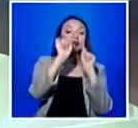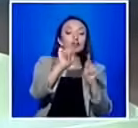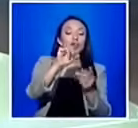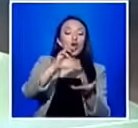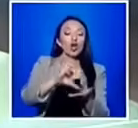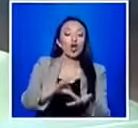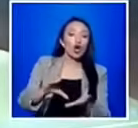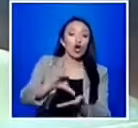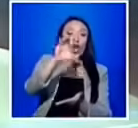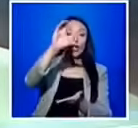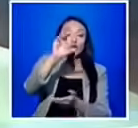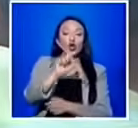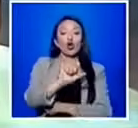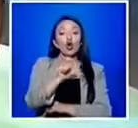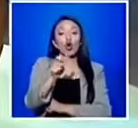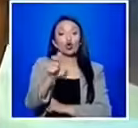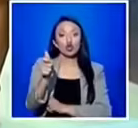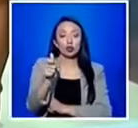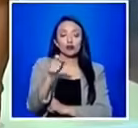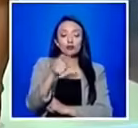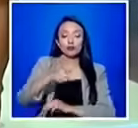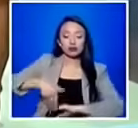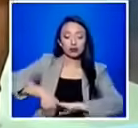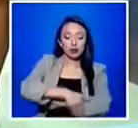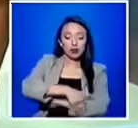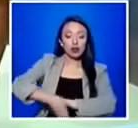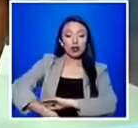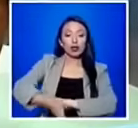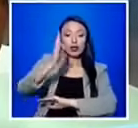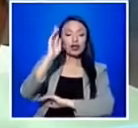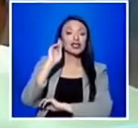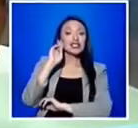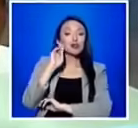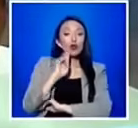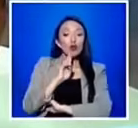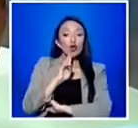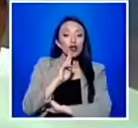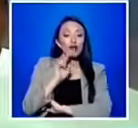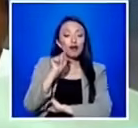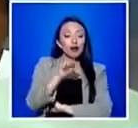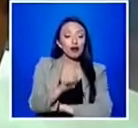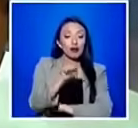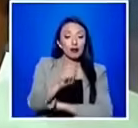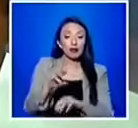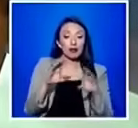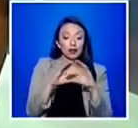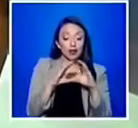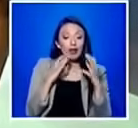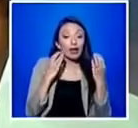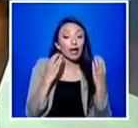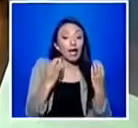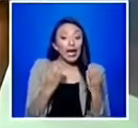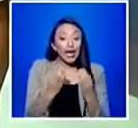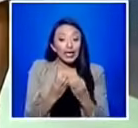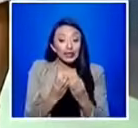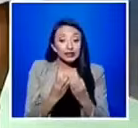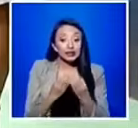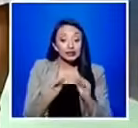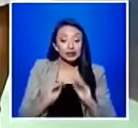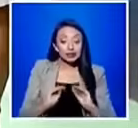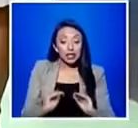Colegio Johannes Kepler, que está ubicado en la vía Anayón, en la Simón Bolívar, y ahí se brindan clases, escuchen bien,